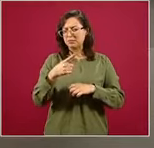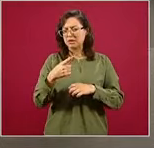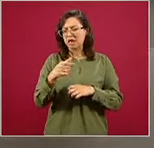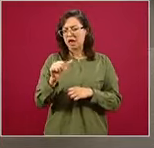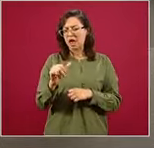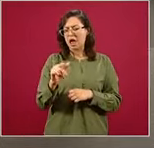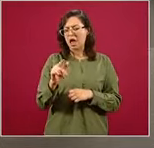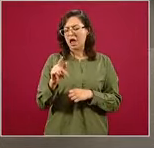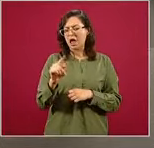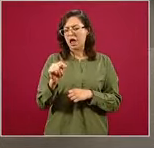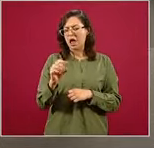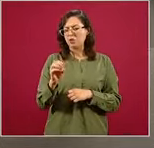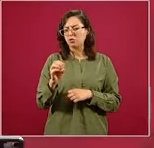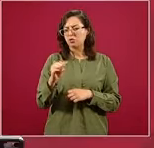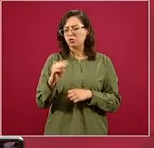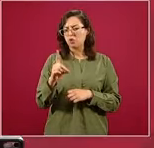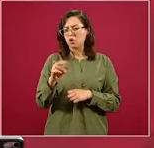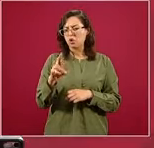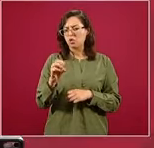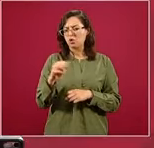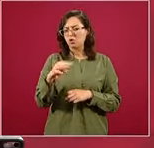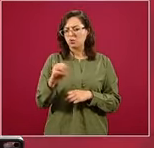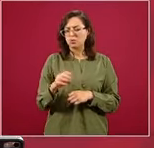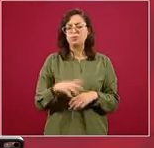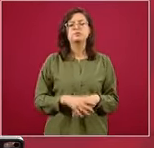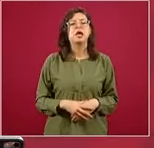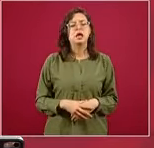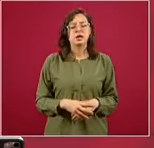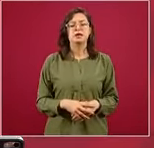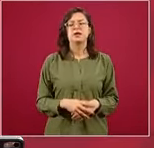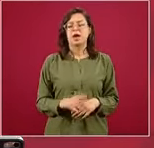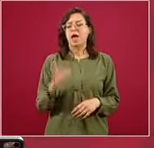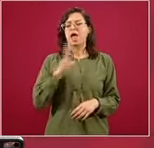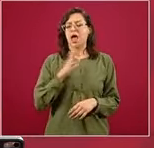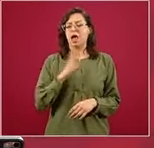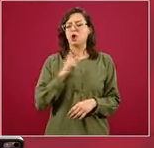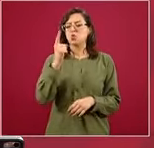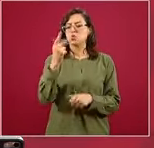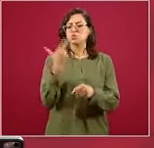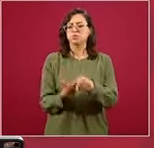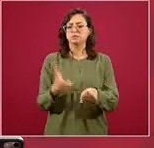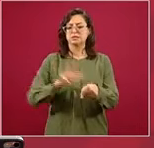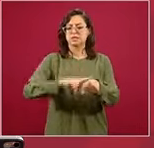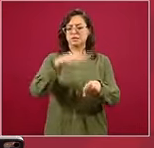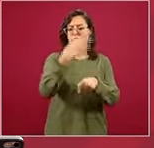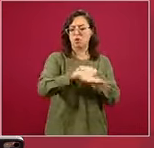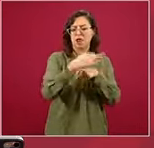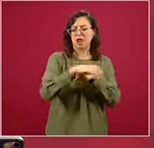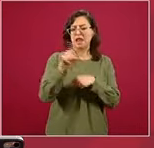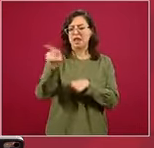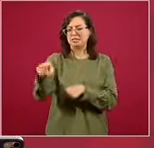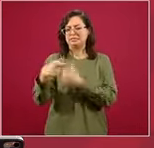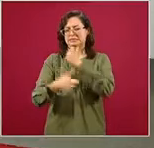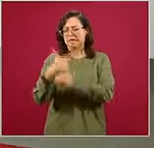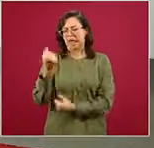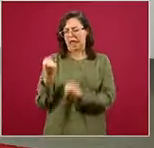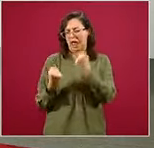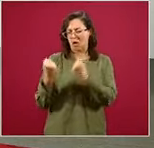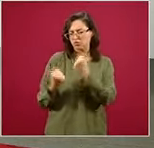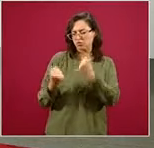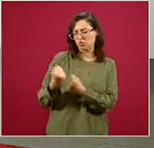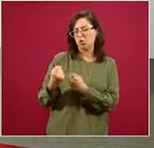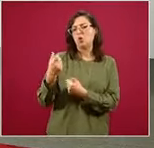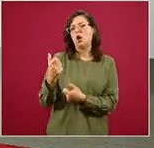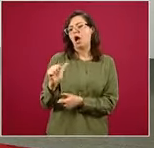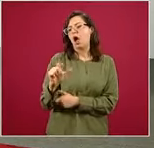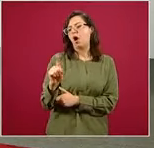es una unidad temporal COVID que está en el Autódromo Hermanos Rodríguez, ha dado un servicio muy bueno, me parece que fue muy acertada